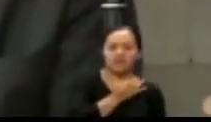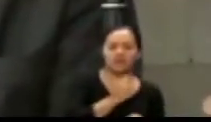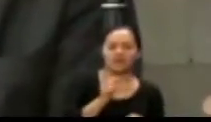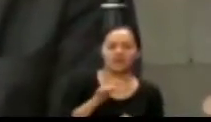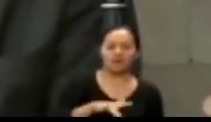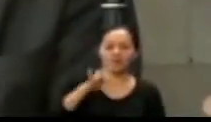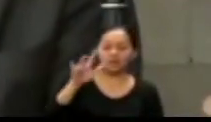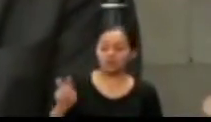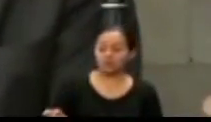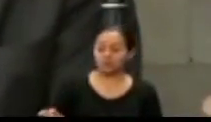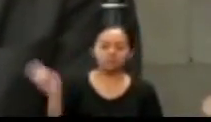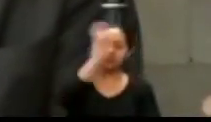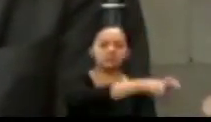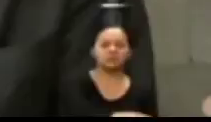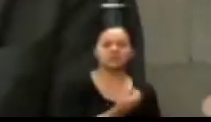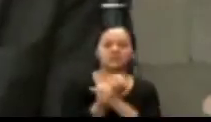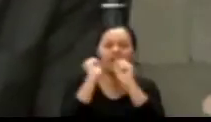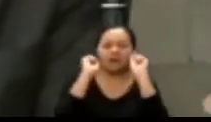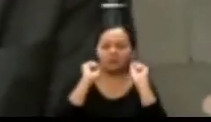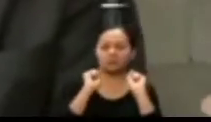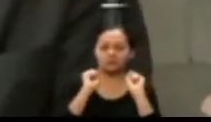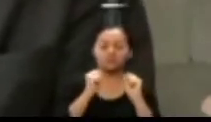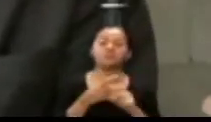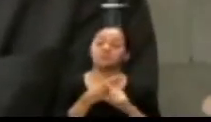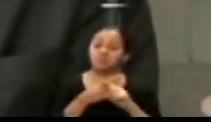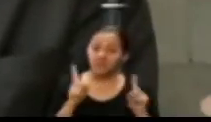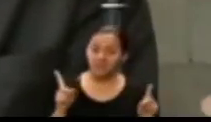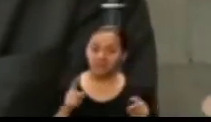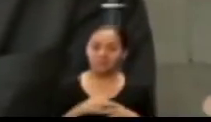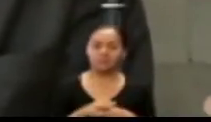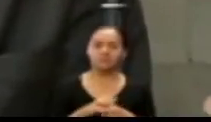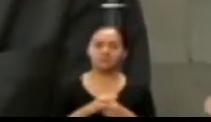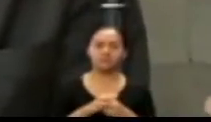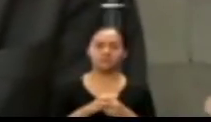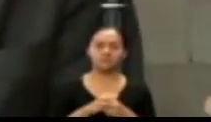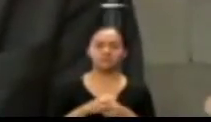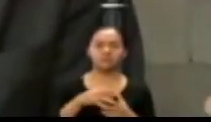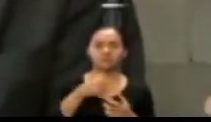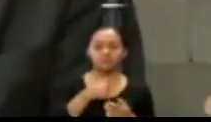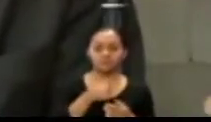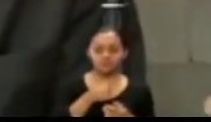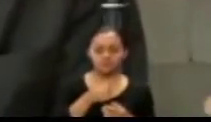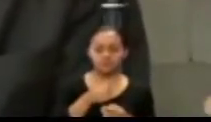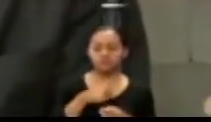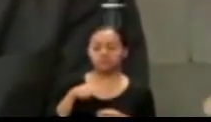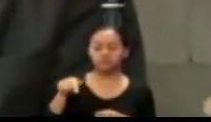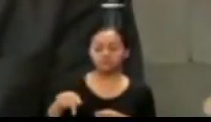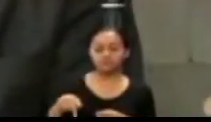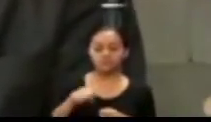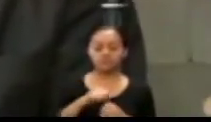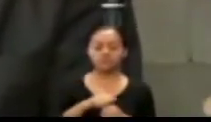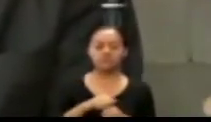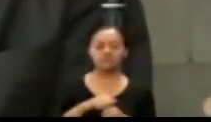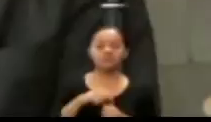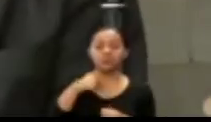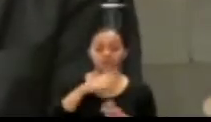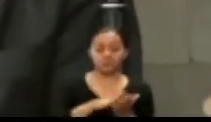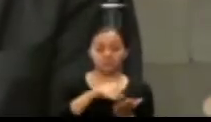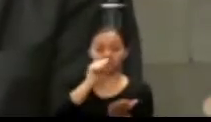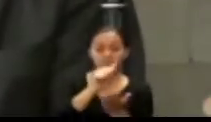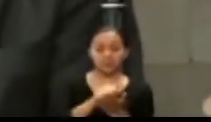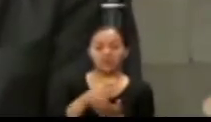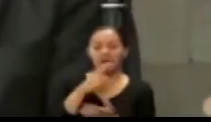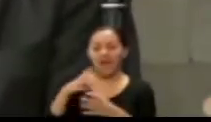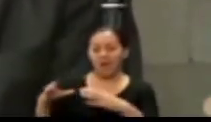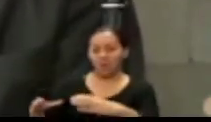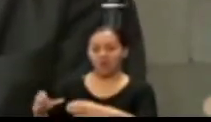salva. Si pone una rana en agua tiebla y va a calentar poco a poco, lentamente esta agua,